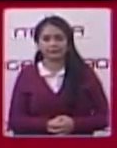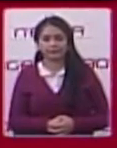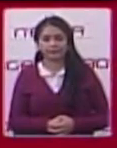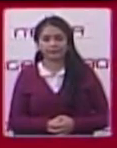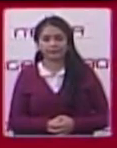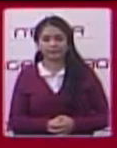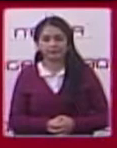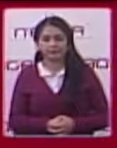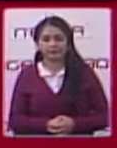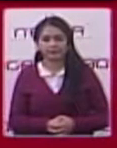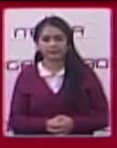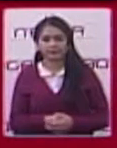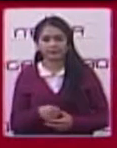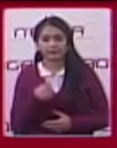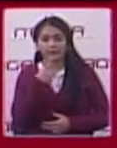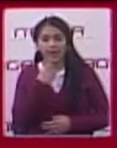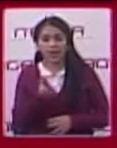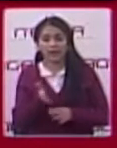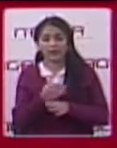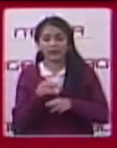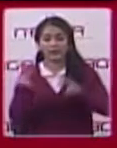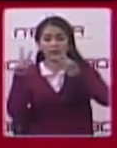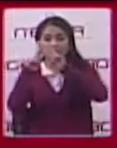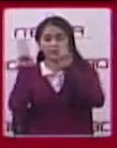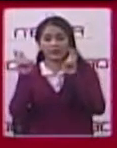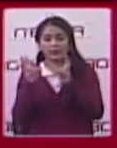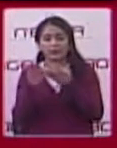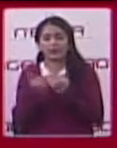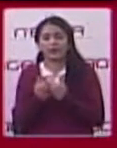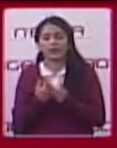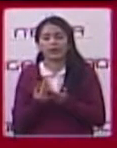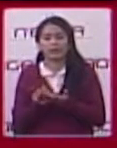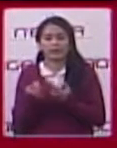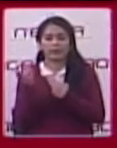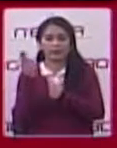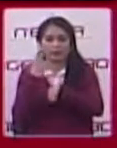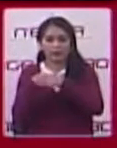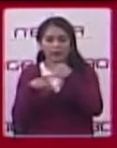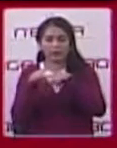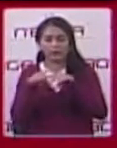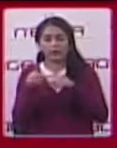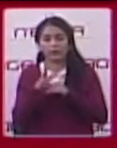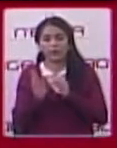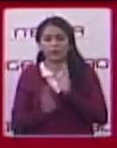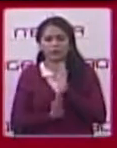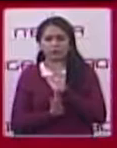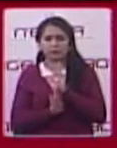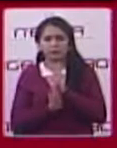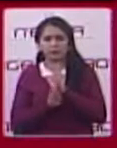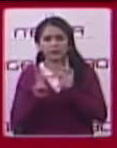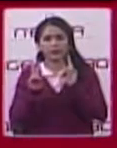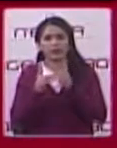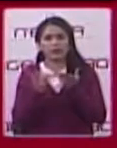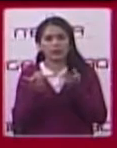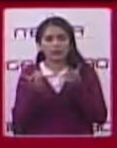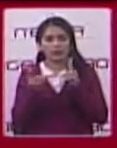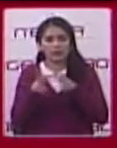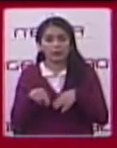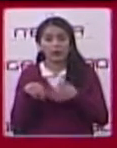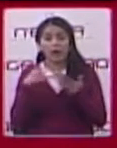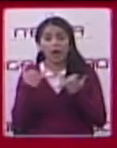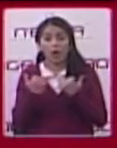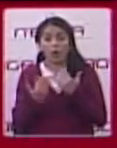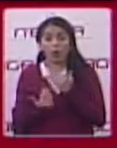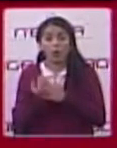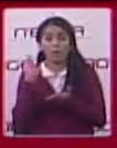en alza, como usted lo mencionaba, inversiones volviendo a Estados Unidos y mejoras en las regulaciones de visas de empleo, ya usted lo comentaba. ¿Bajo